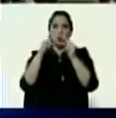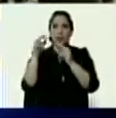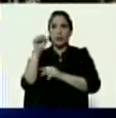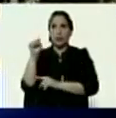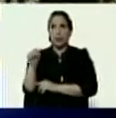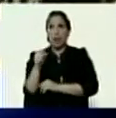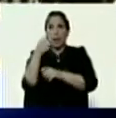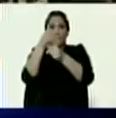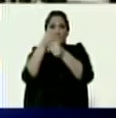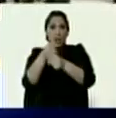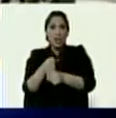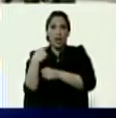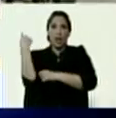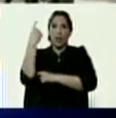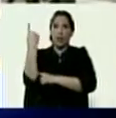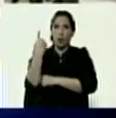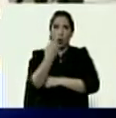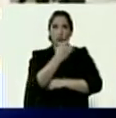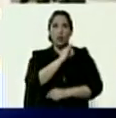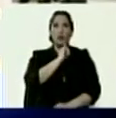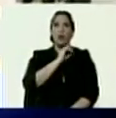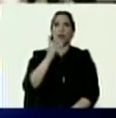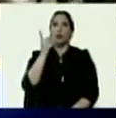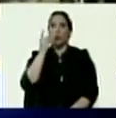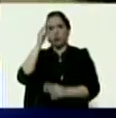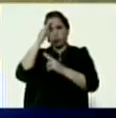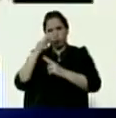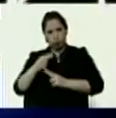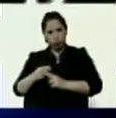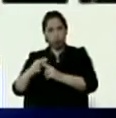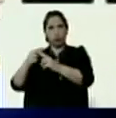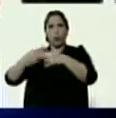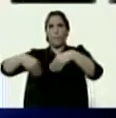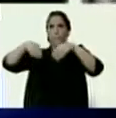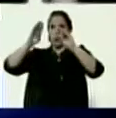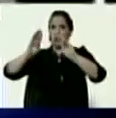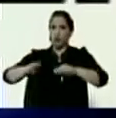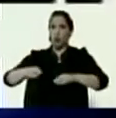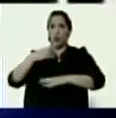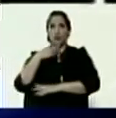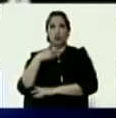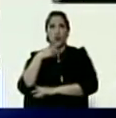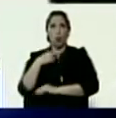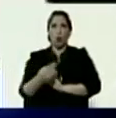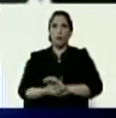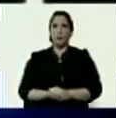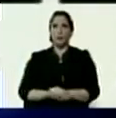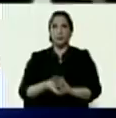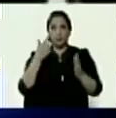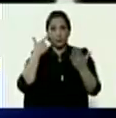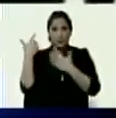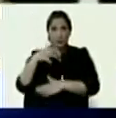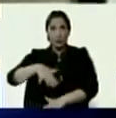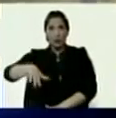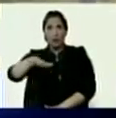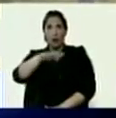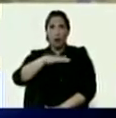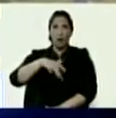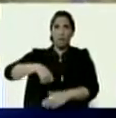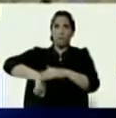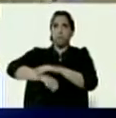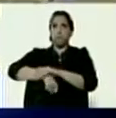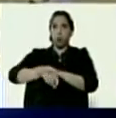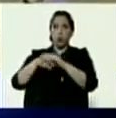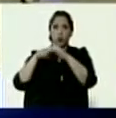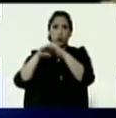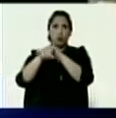el helicóptero de Iván Duque. Le rinden honores, ponen una alfombra roja allí en esa cancha de fútbol, se monta